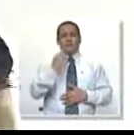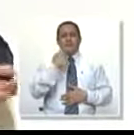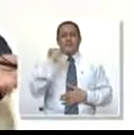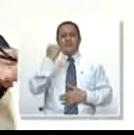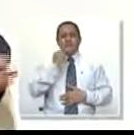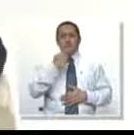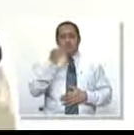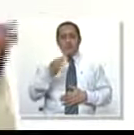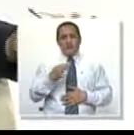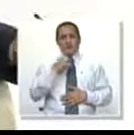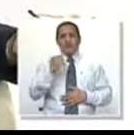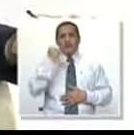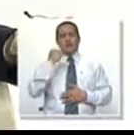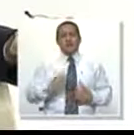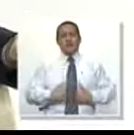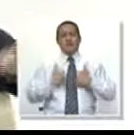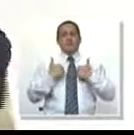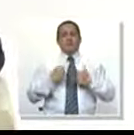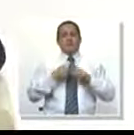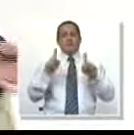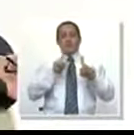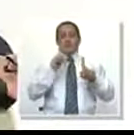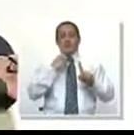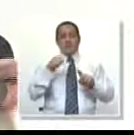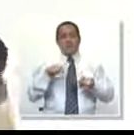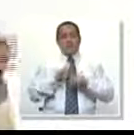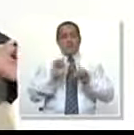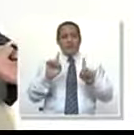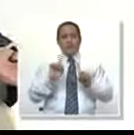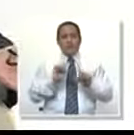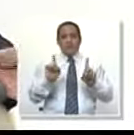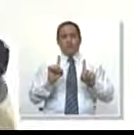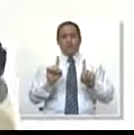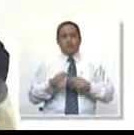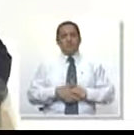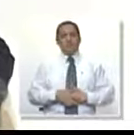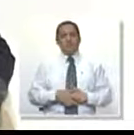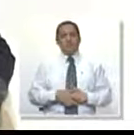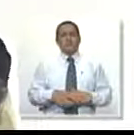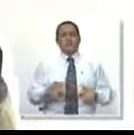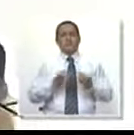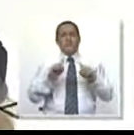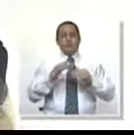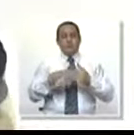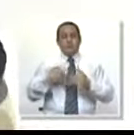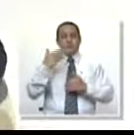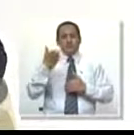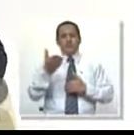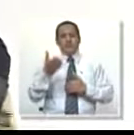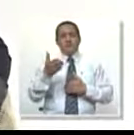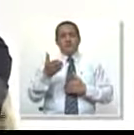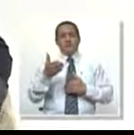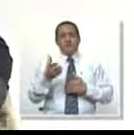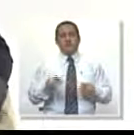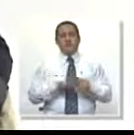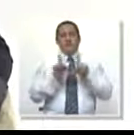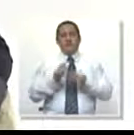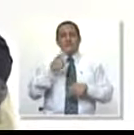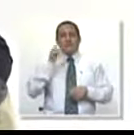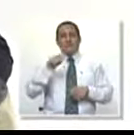derecho evidentemente es el derecho a la vida no es cierto si no estamos aquí no estamos pues simplemente no pero luego este